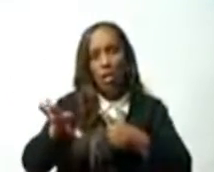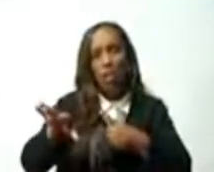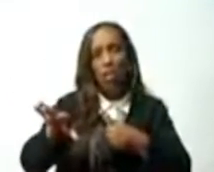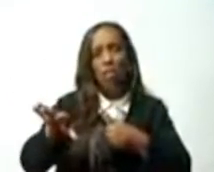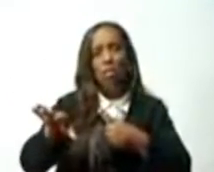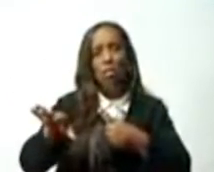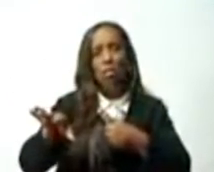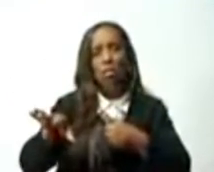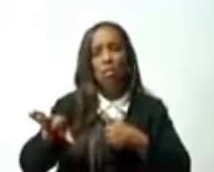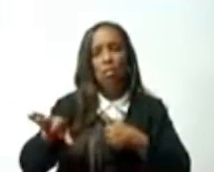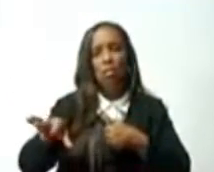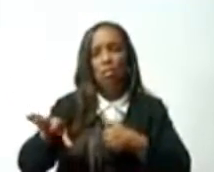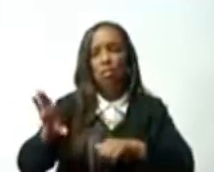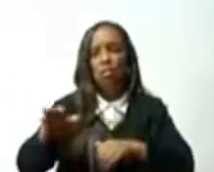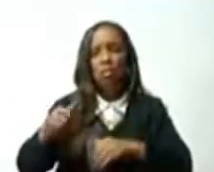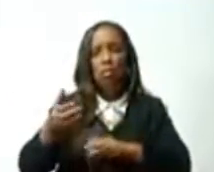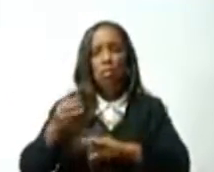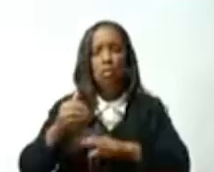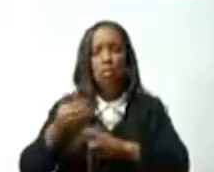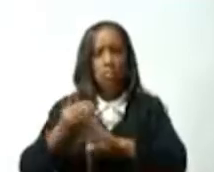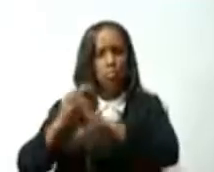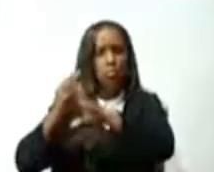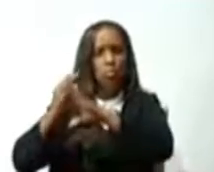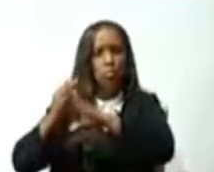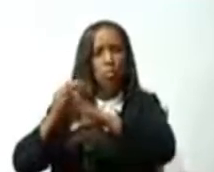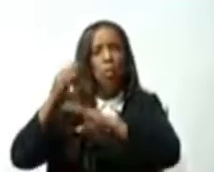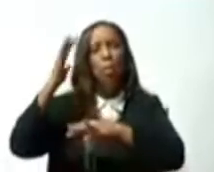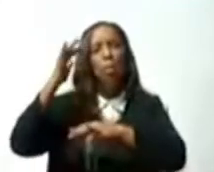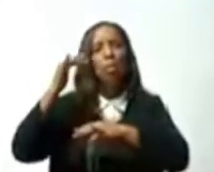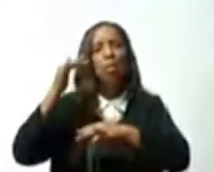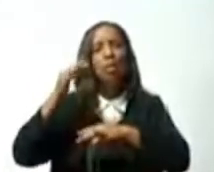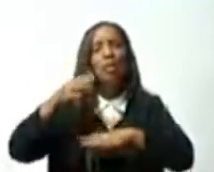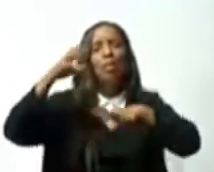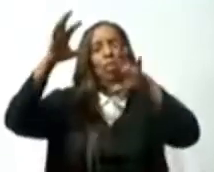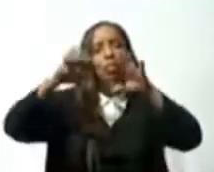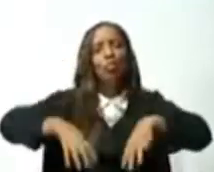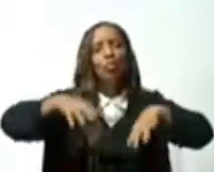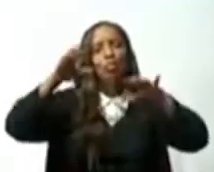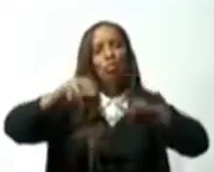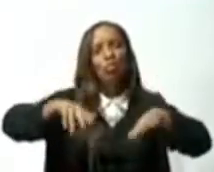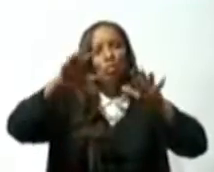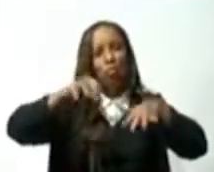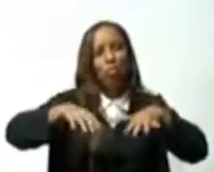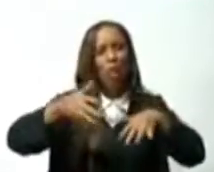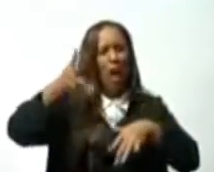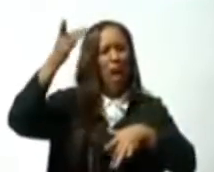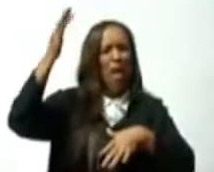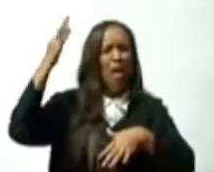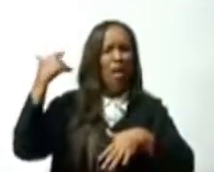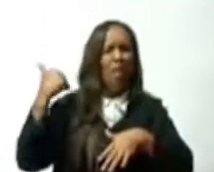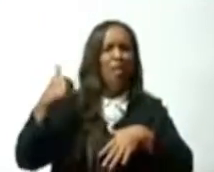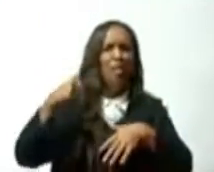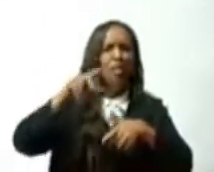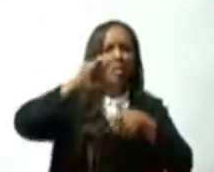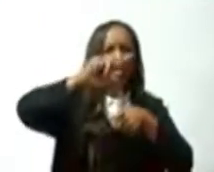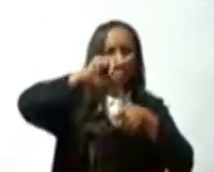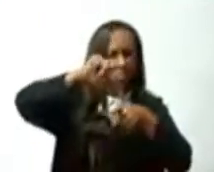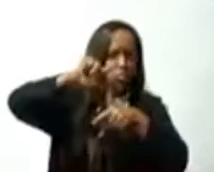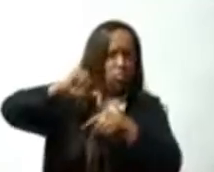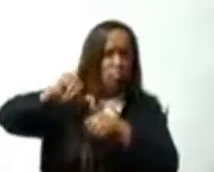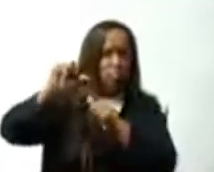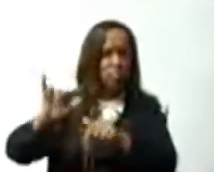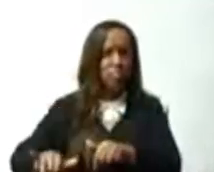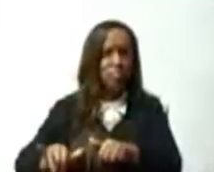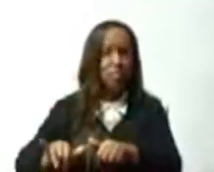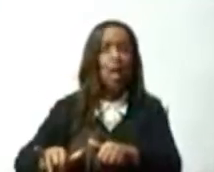fue cuando pasó otro fenómeno. Pero no se ha hecho un plan habitacional como se hace en otras provincias y como lo requiere